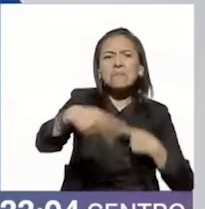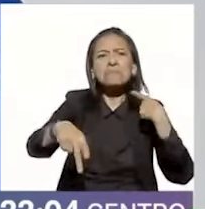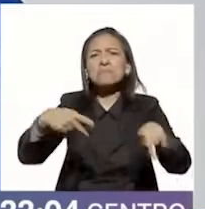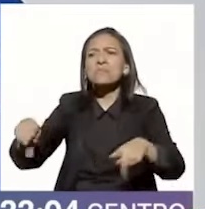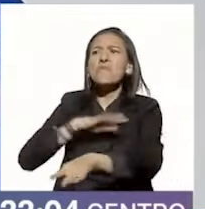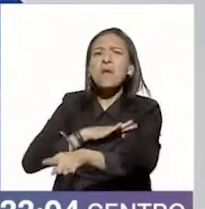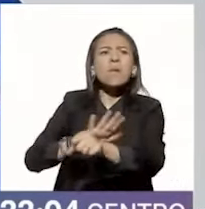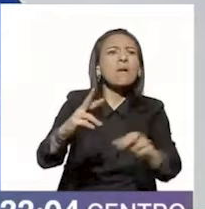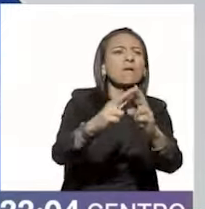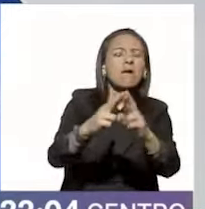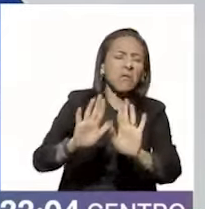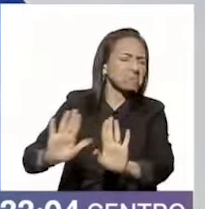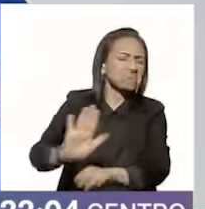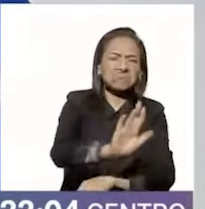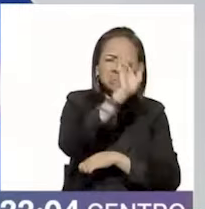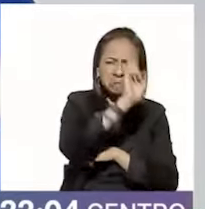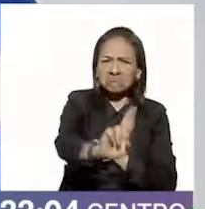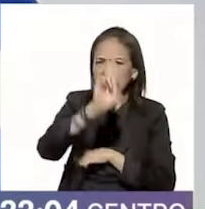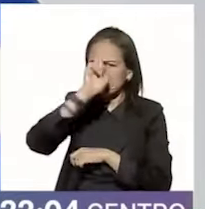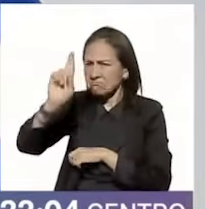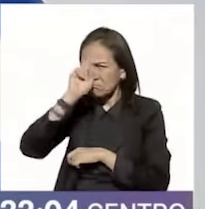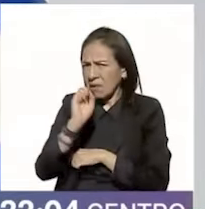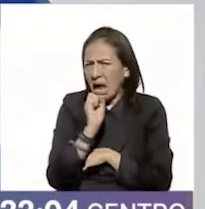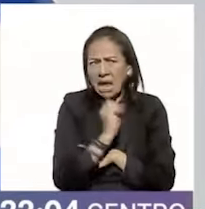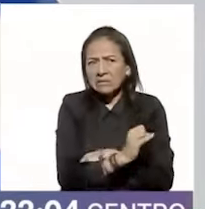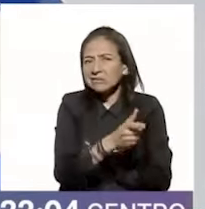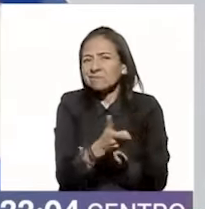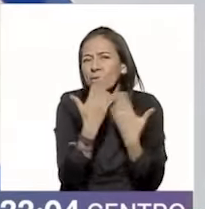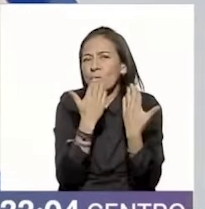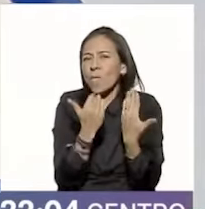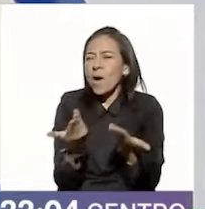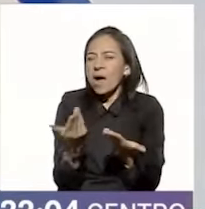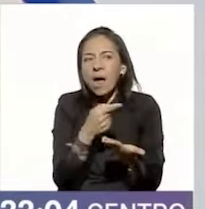se alimente algún tipo de